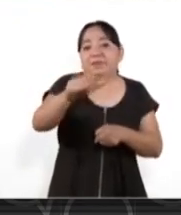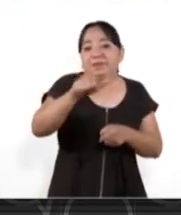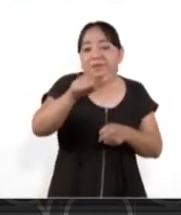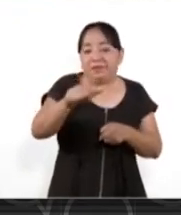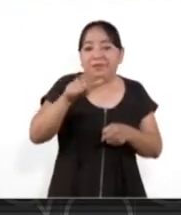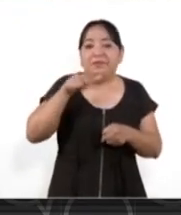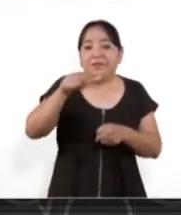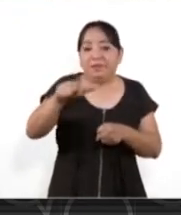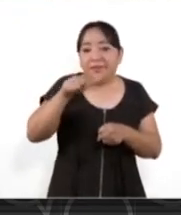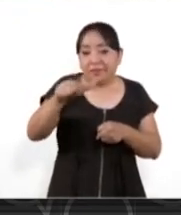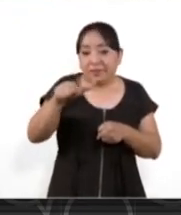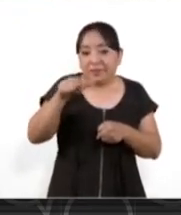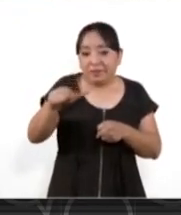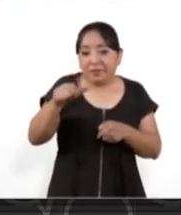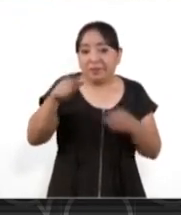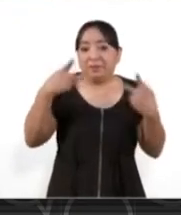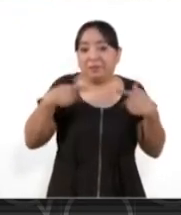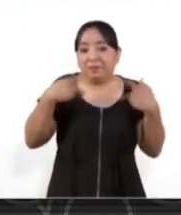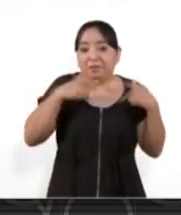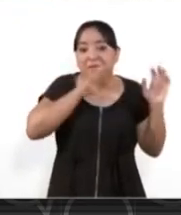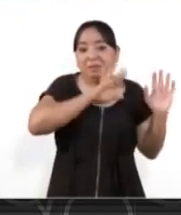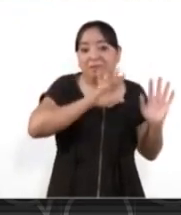17.